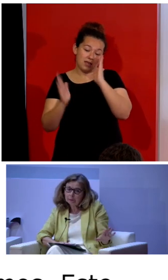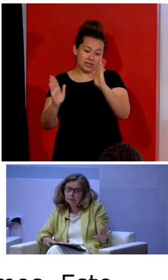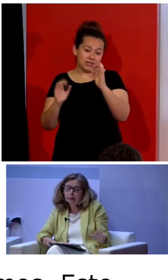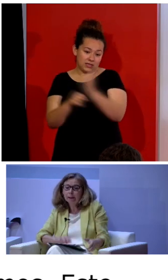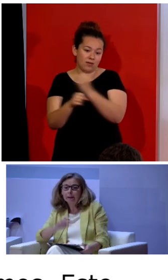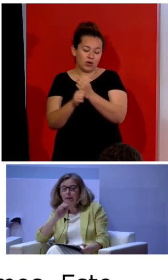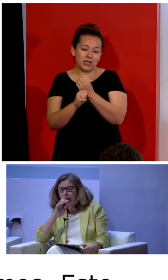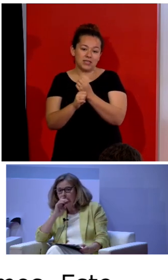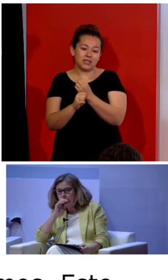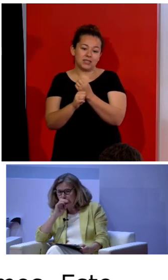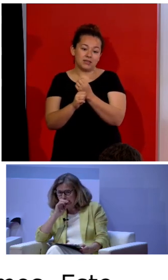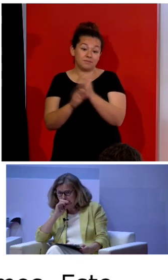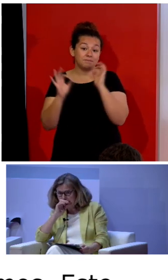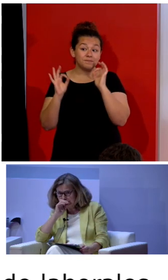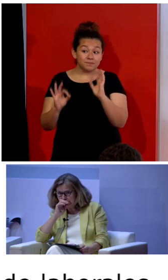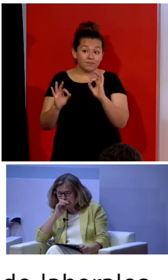inferior